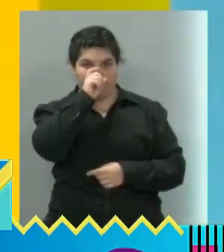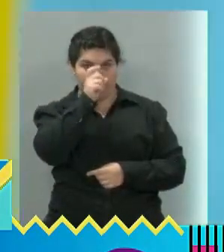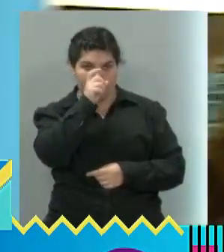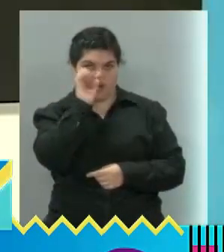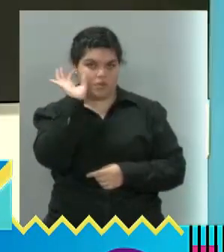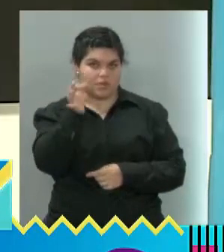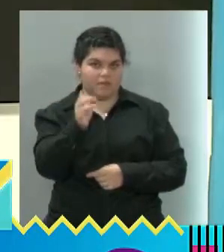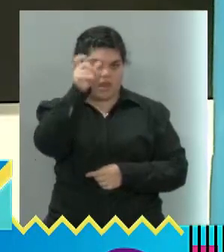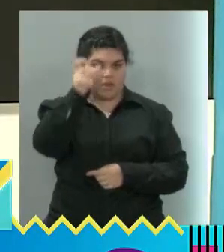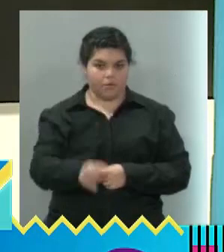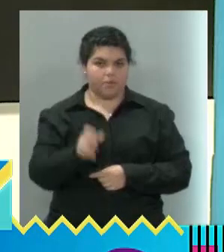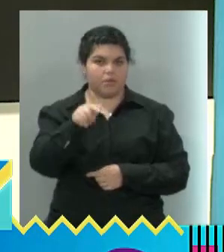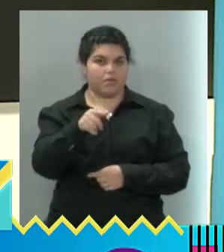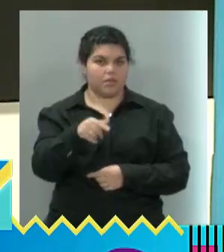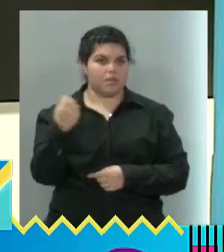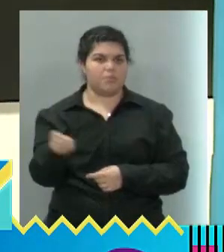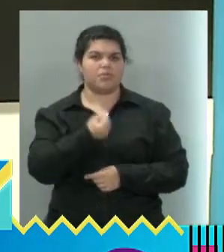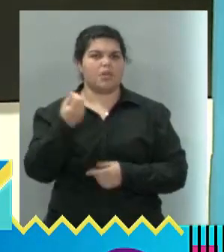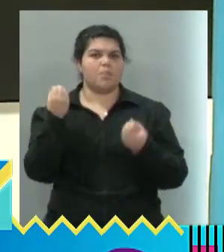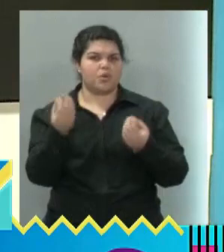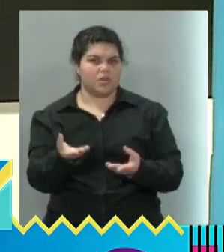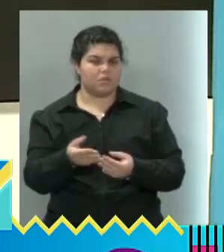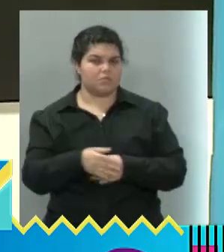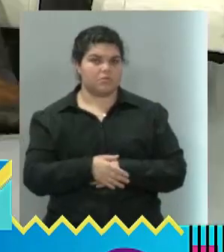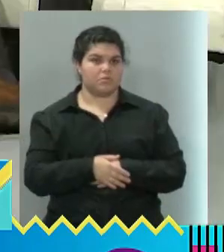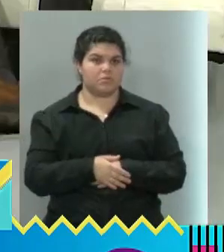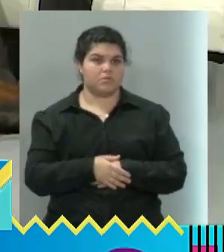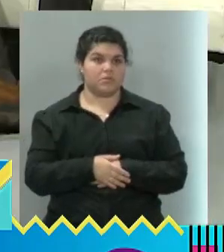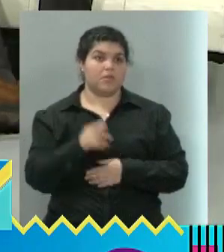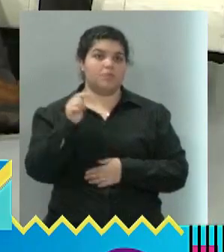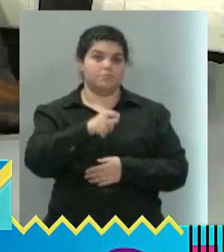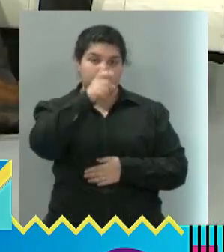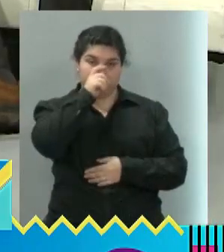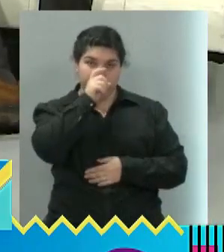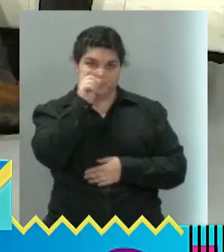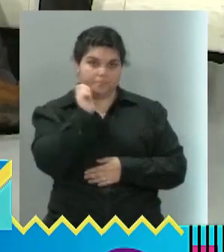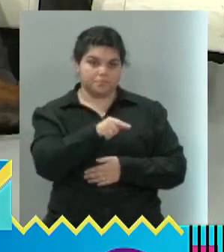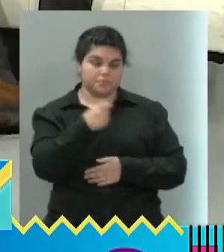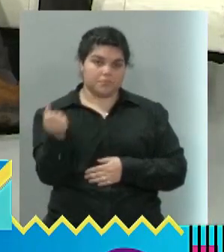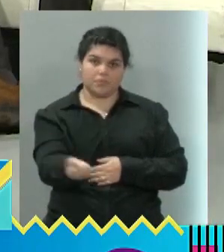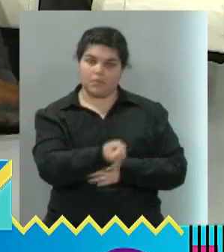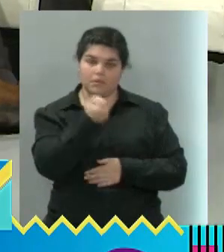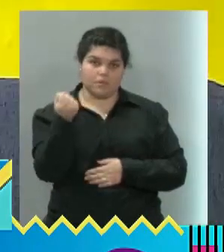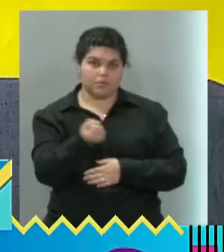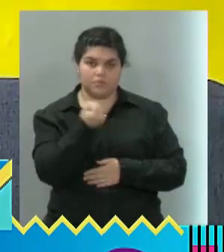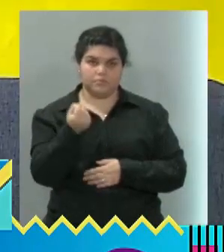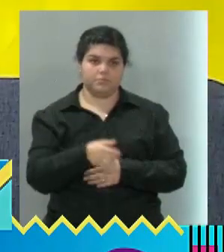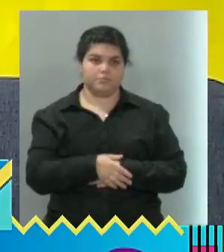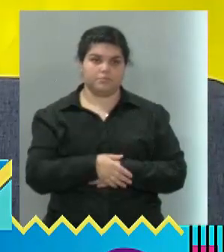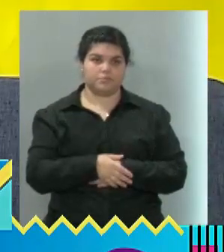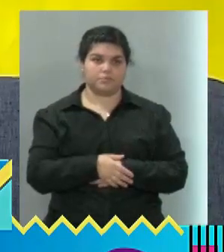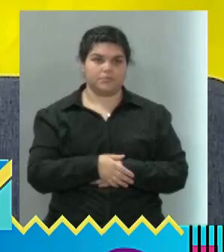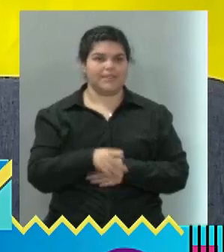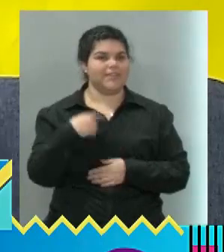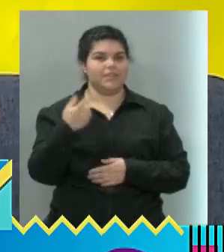¿Cuál fue el rol de Belgrano para nuestro proceso de independencia? El rol de Belgrano es muy importante. Belgrano, siempre hablan